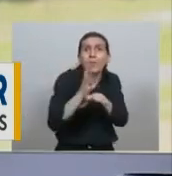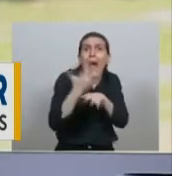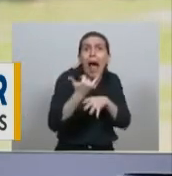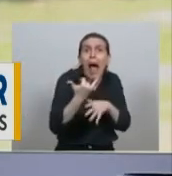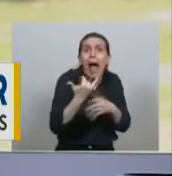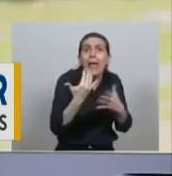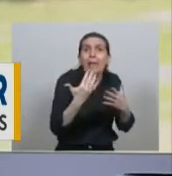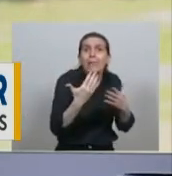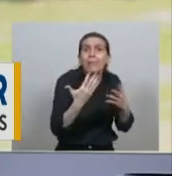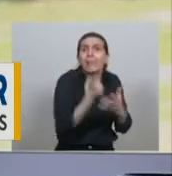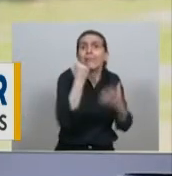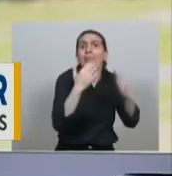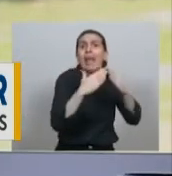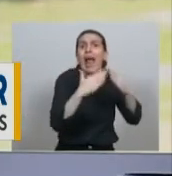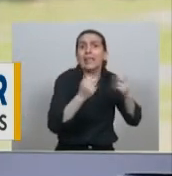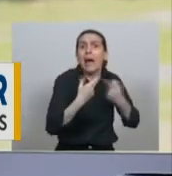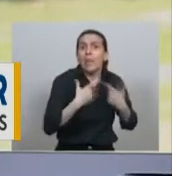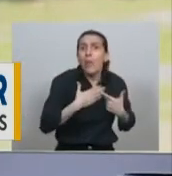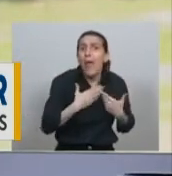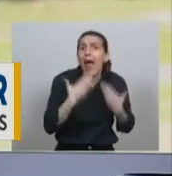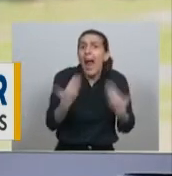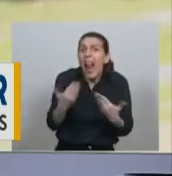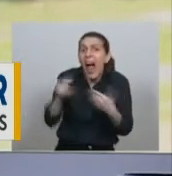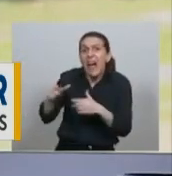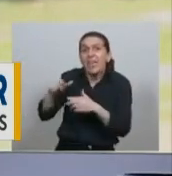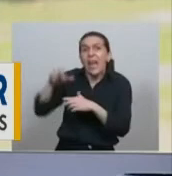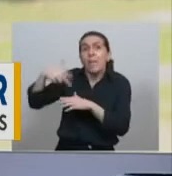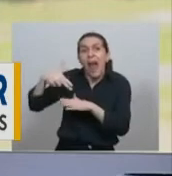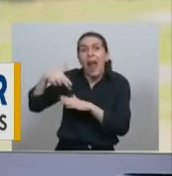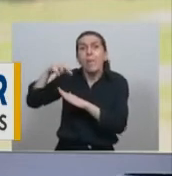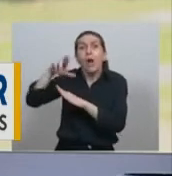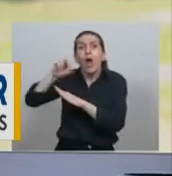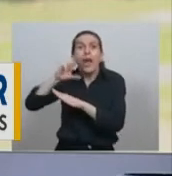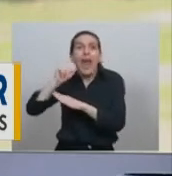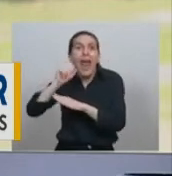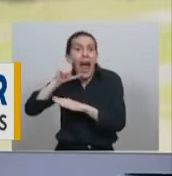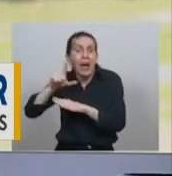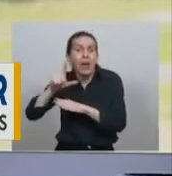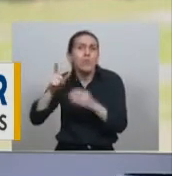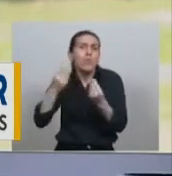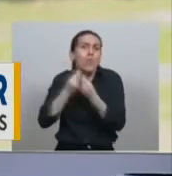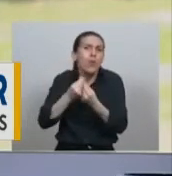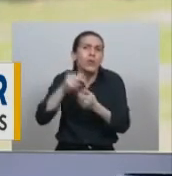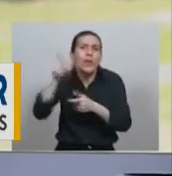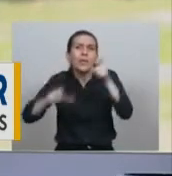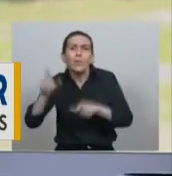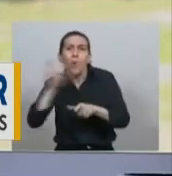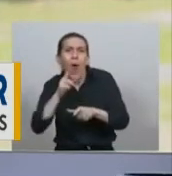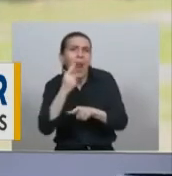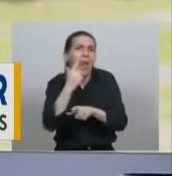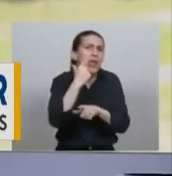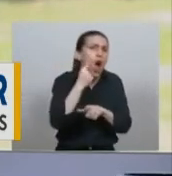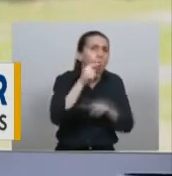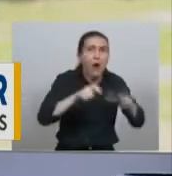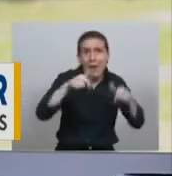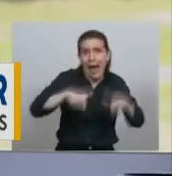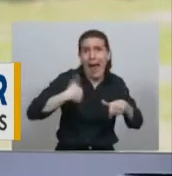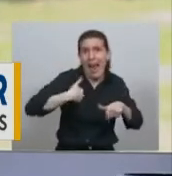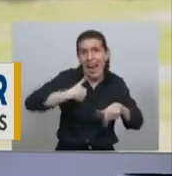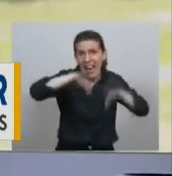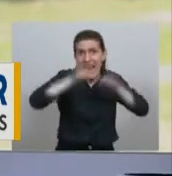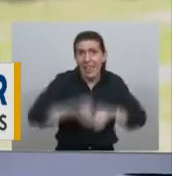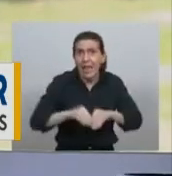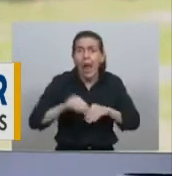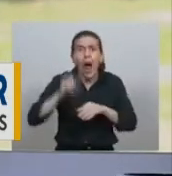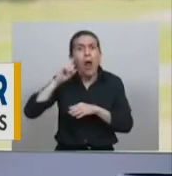nuevos hogares. Asimismo, serán adjudicados 10.000 nuevos lotes con servicios en todo el país. Además, la